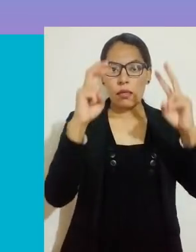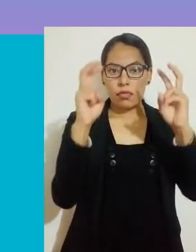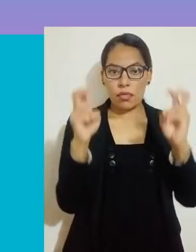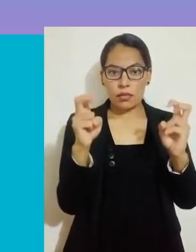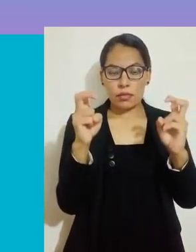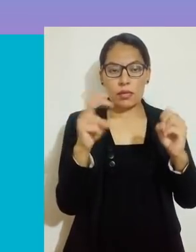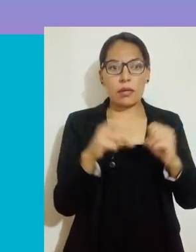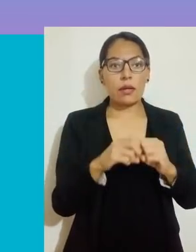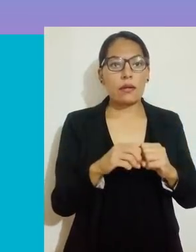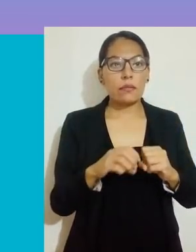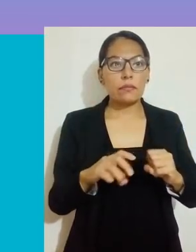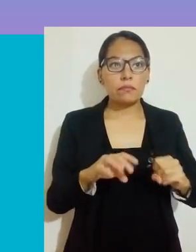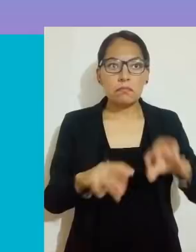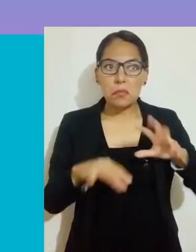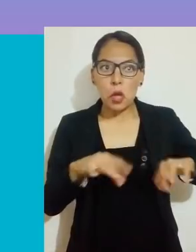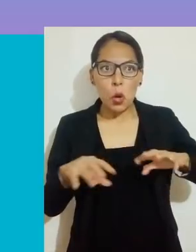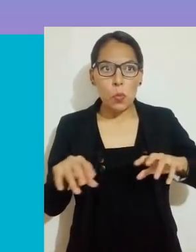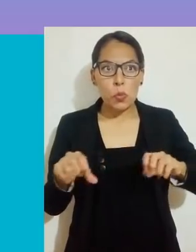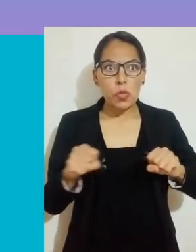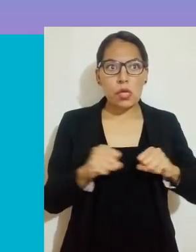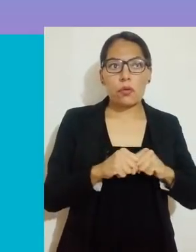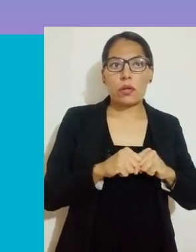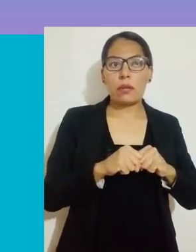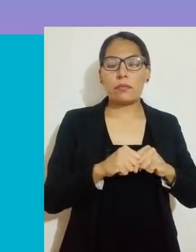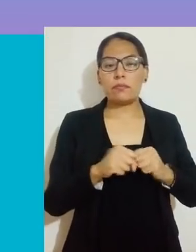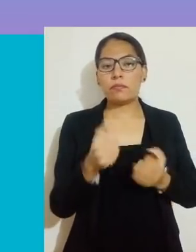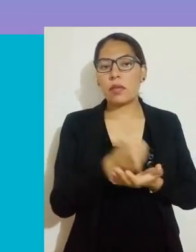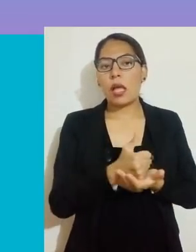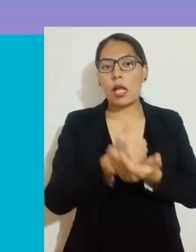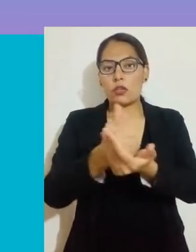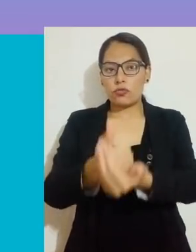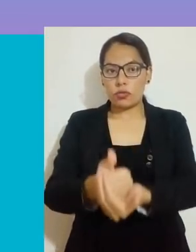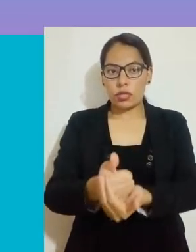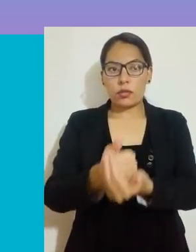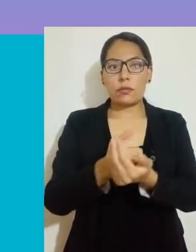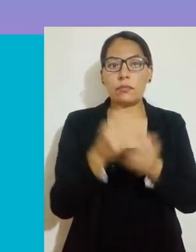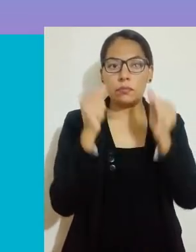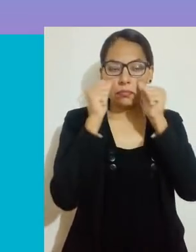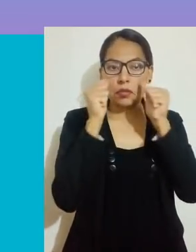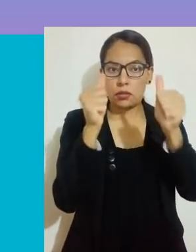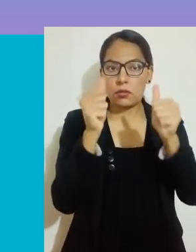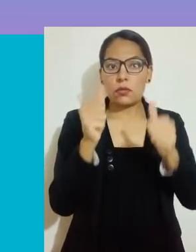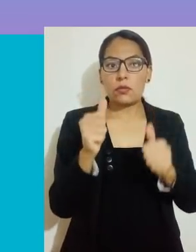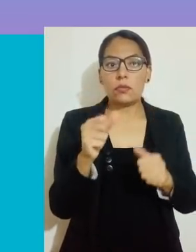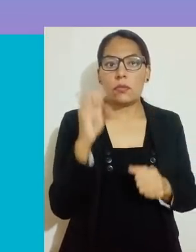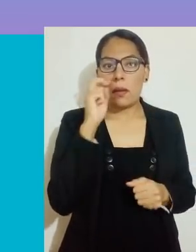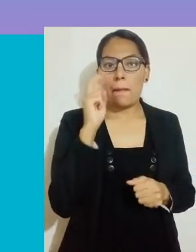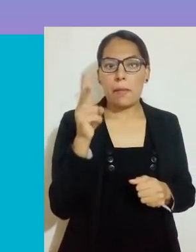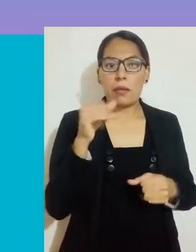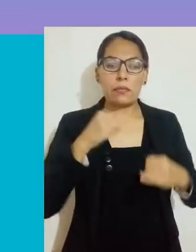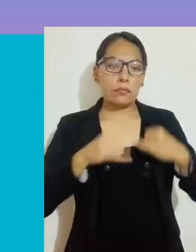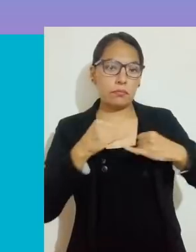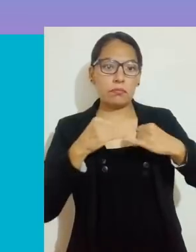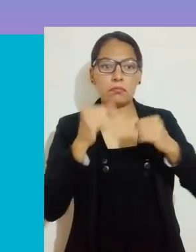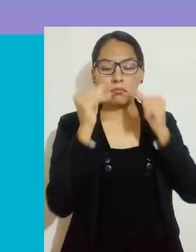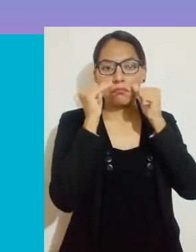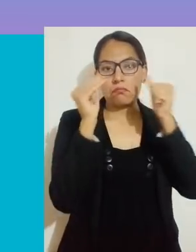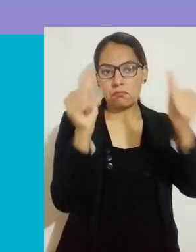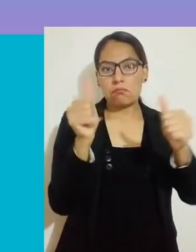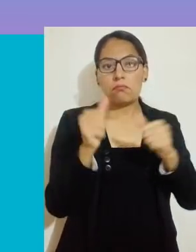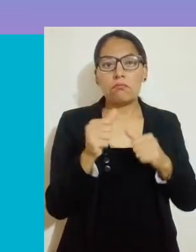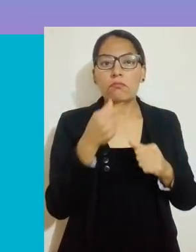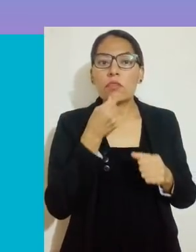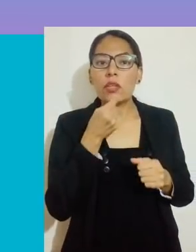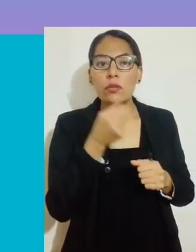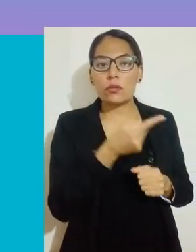visuales están Aprende Braille. Esta aplicación no es propiamente para el niño ciego, sino para su familia,